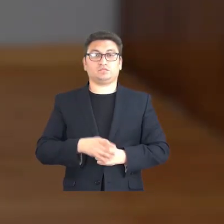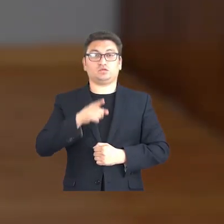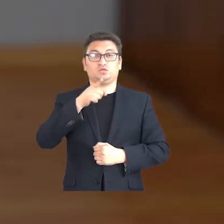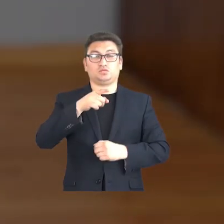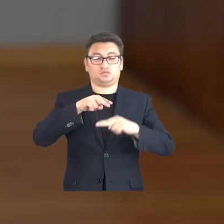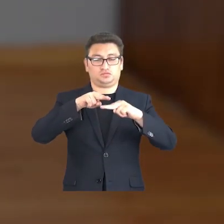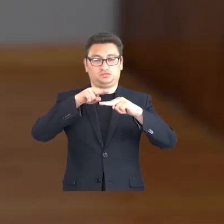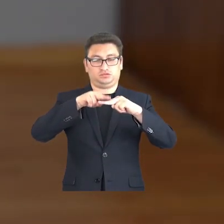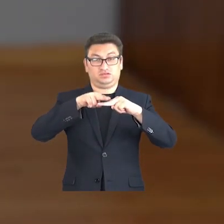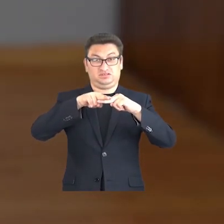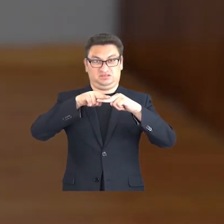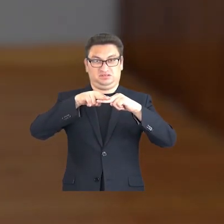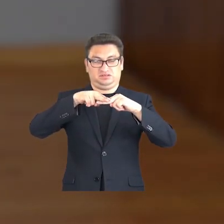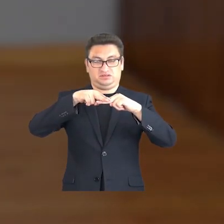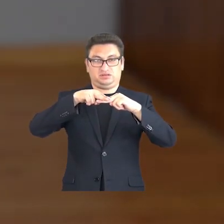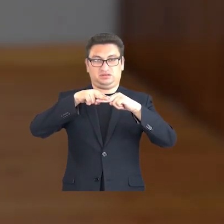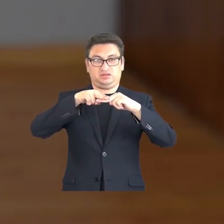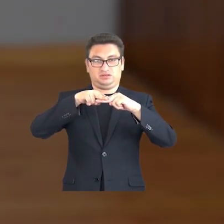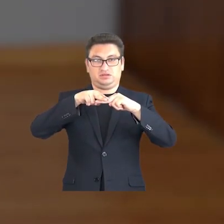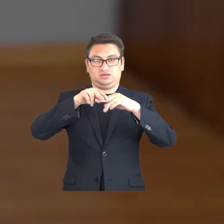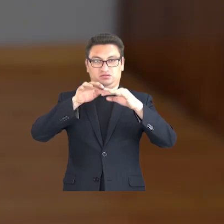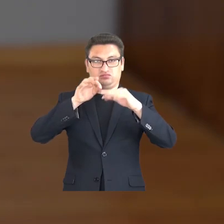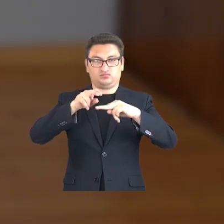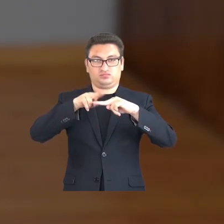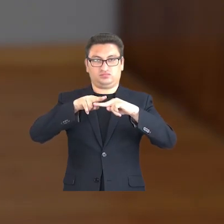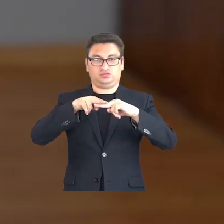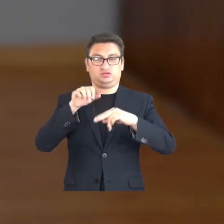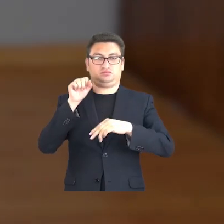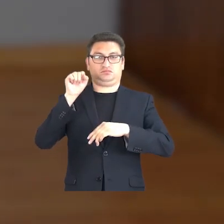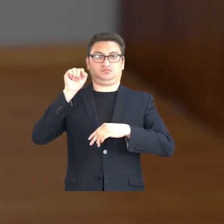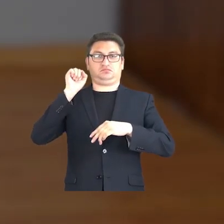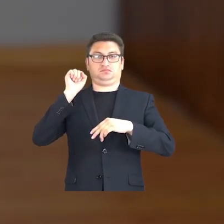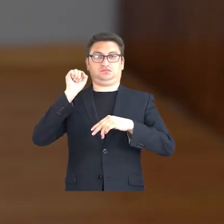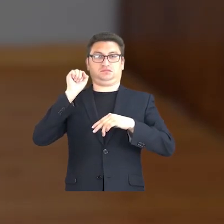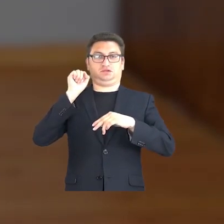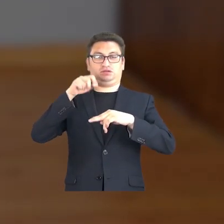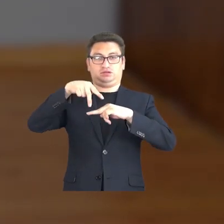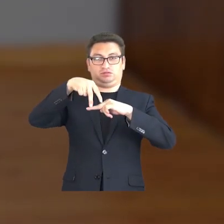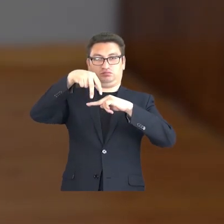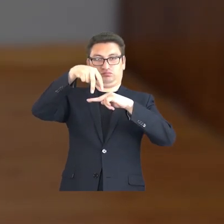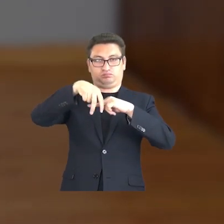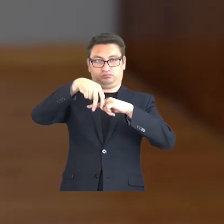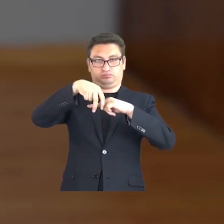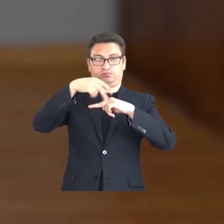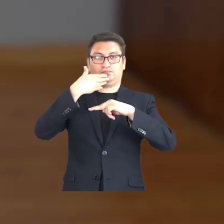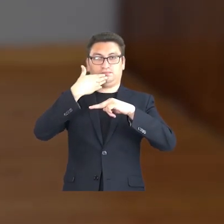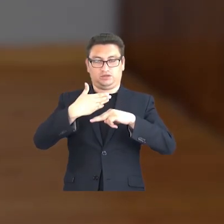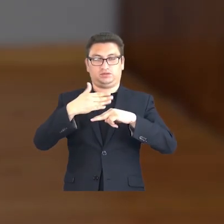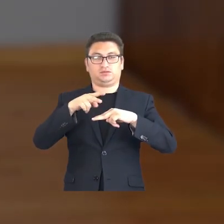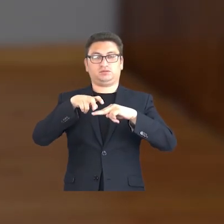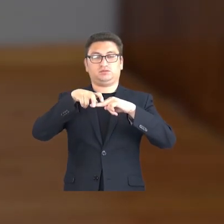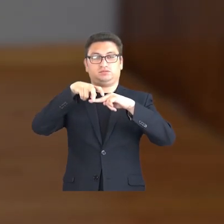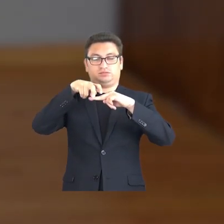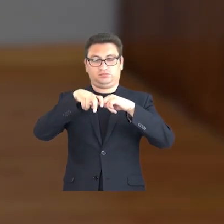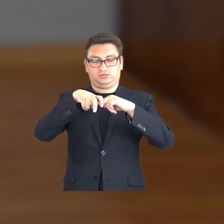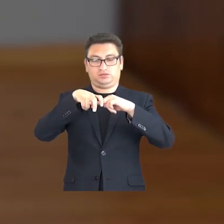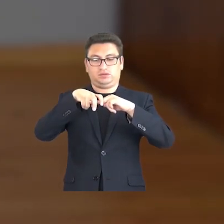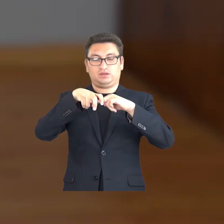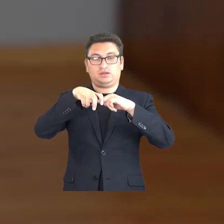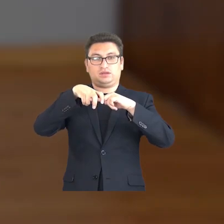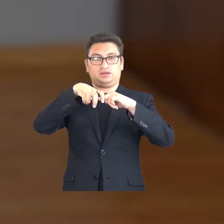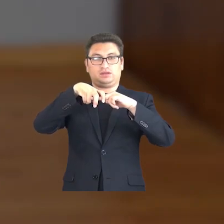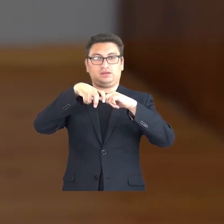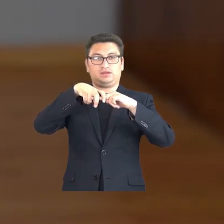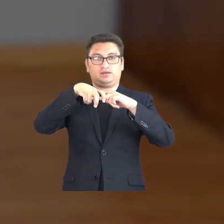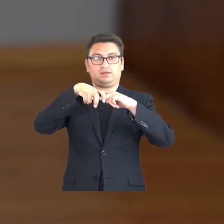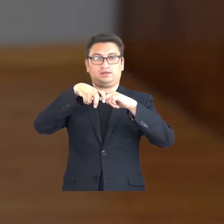Siéntate en el borde de una silla bien apoyado con la espalda recta y los pies apoyados en el suelo. Coloca la pierna recta al